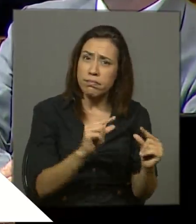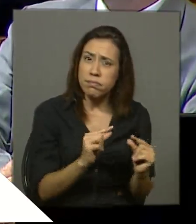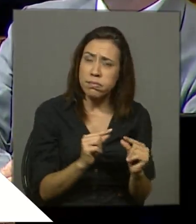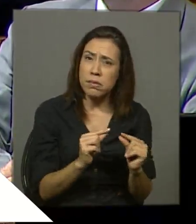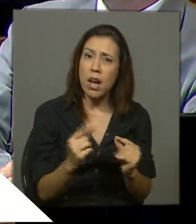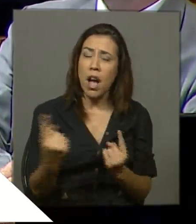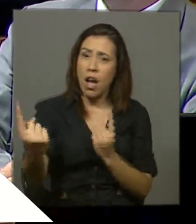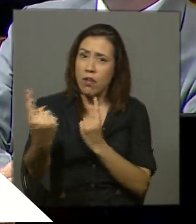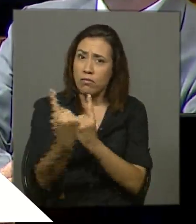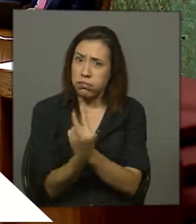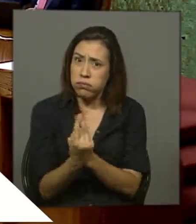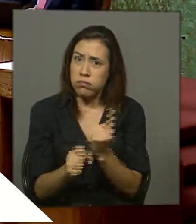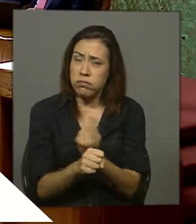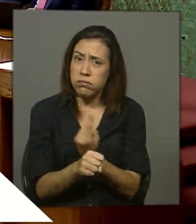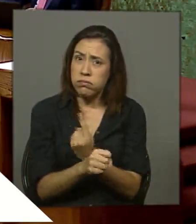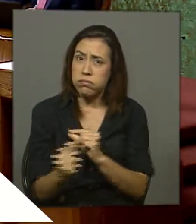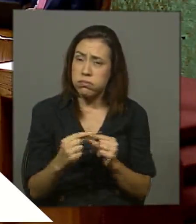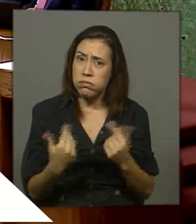recibido